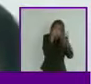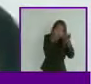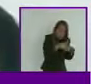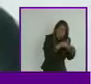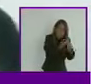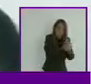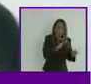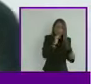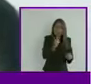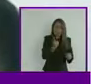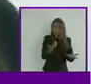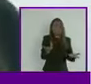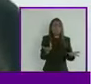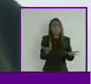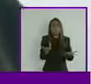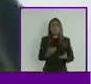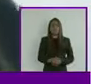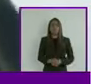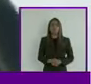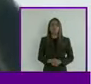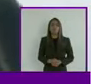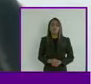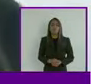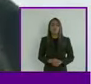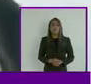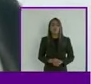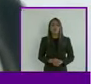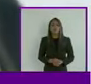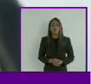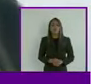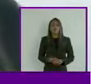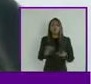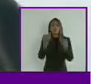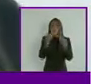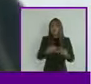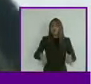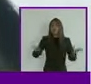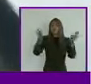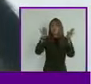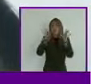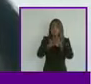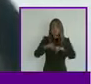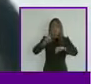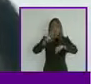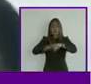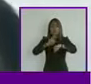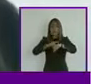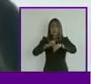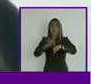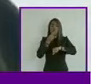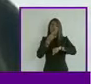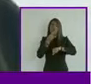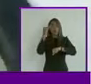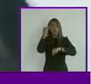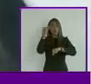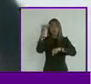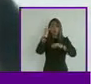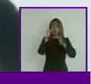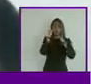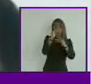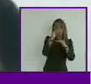aburrirnos. Por esto también es importante tener un control en el tiempo de uso de